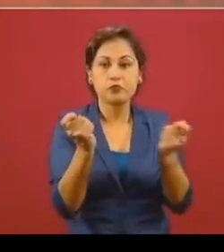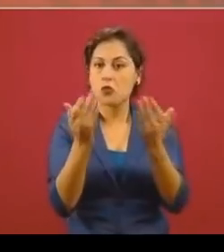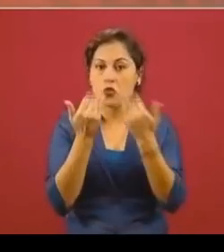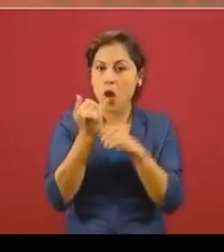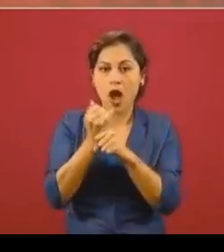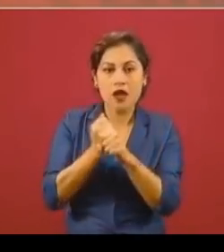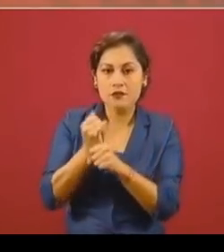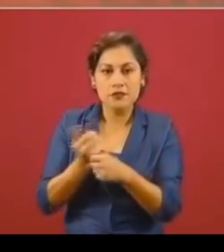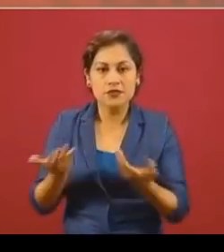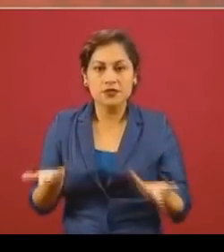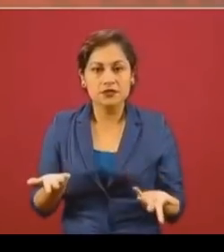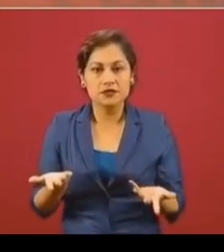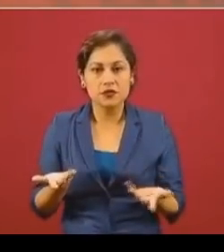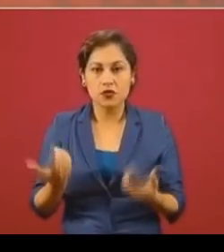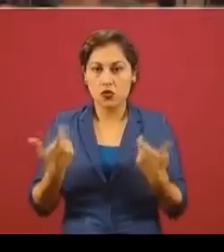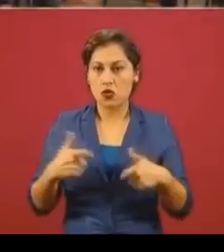de esa riqueza.